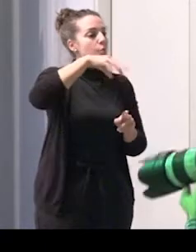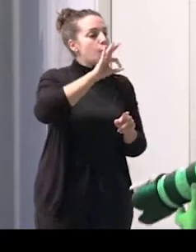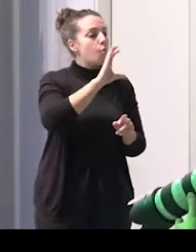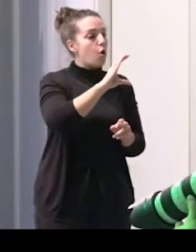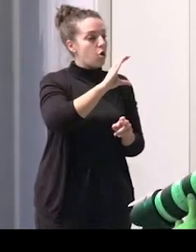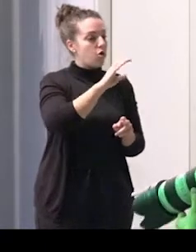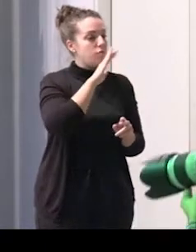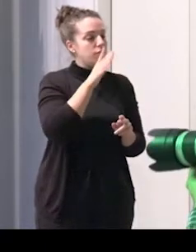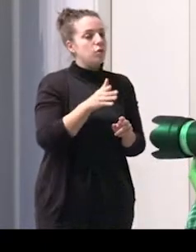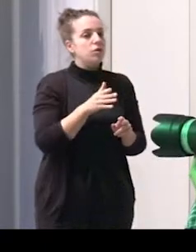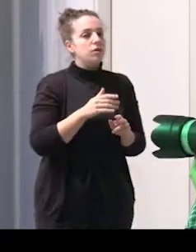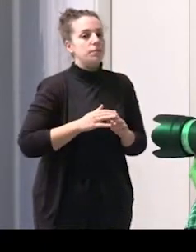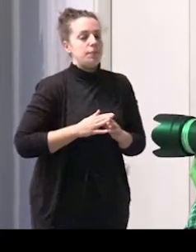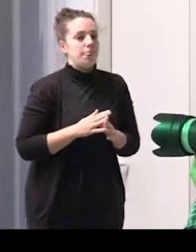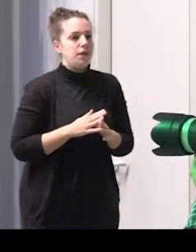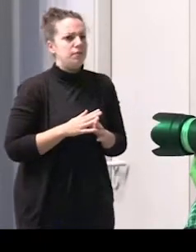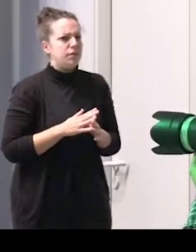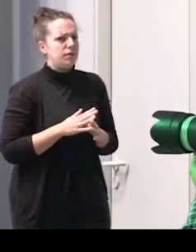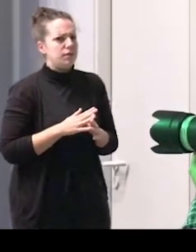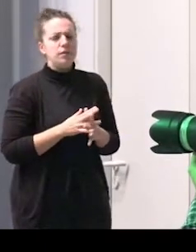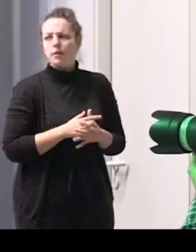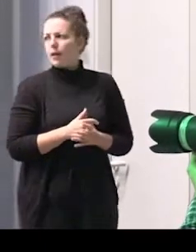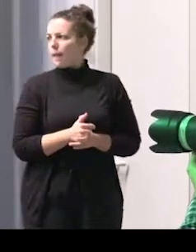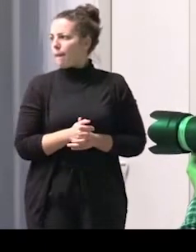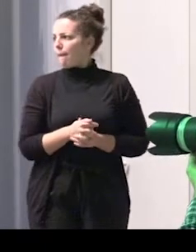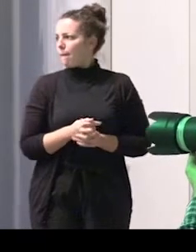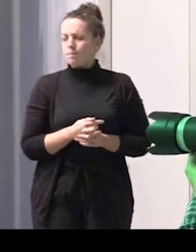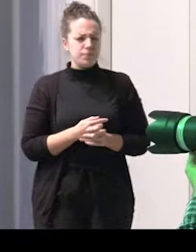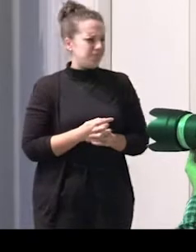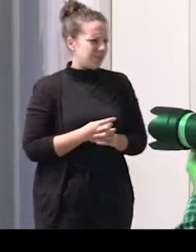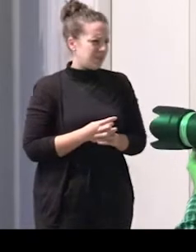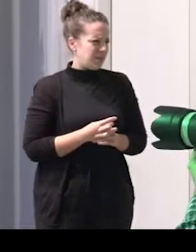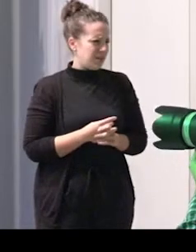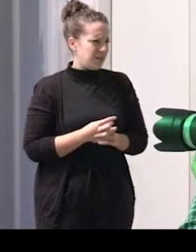simula el reflejo olivococlear. Perdón, a ver si consigo aquí.